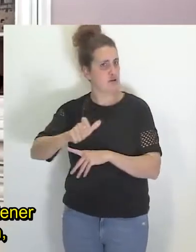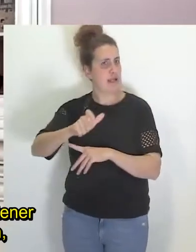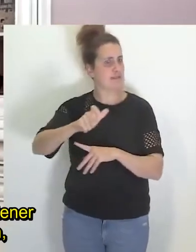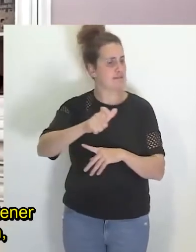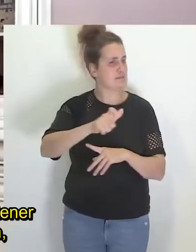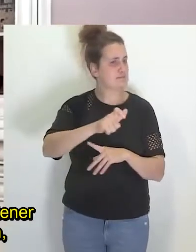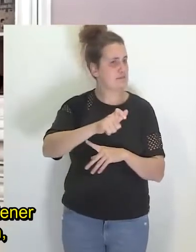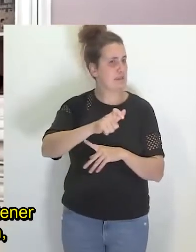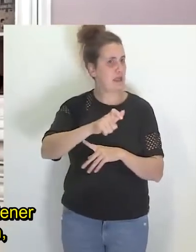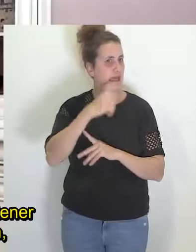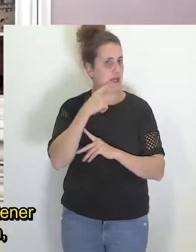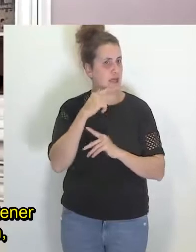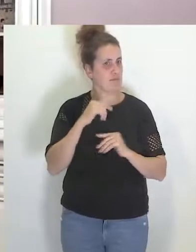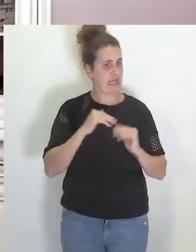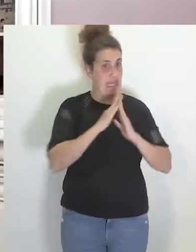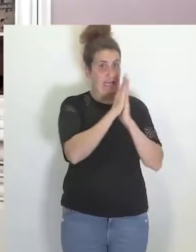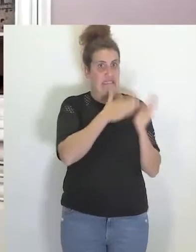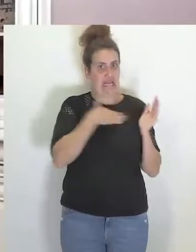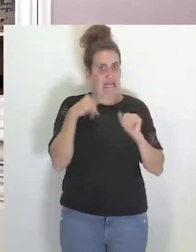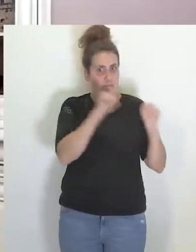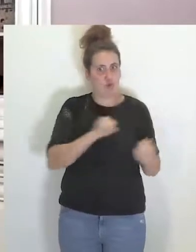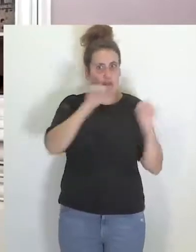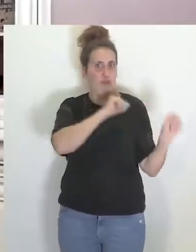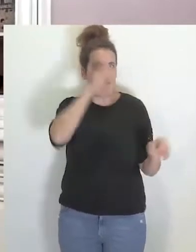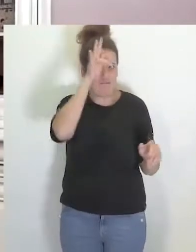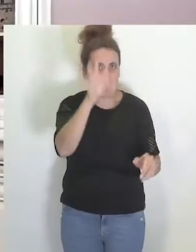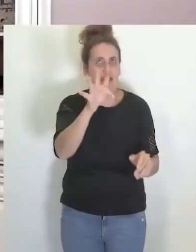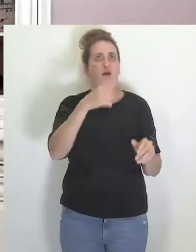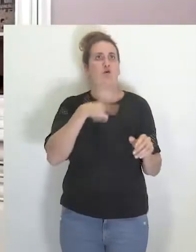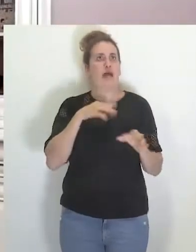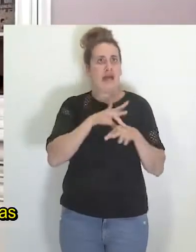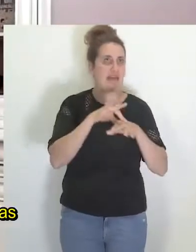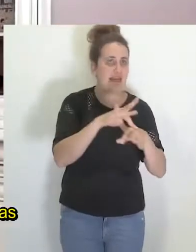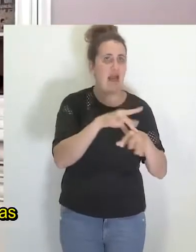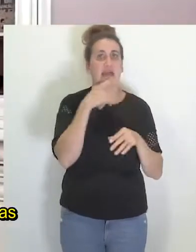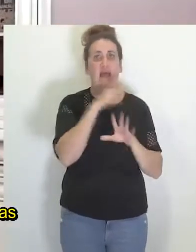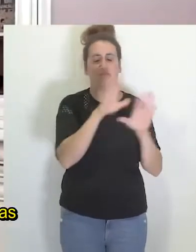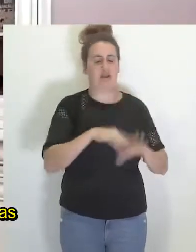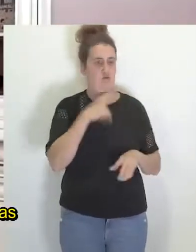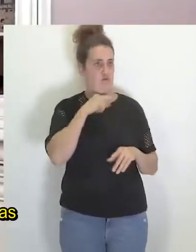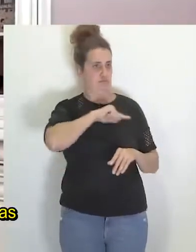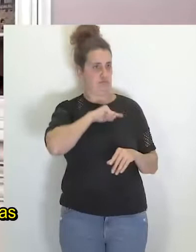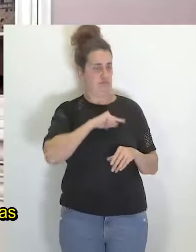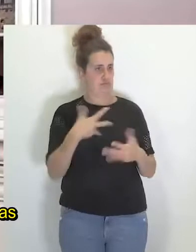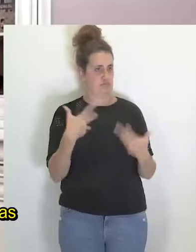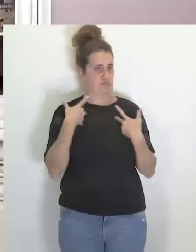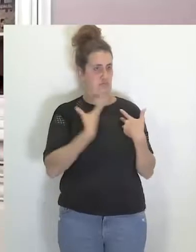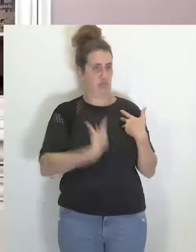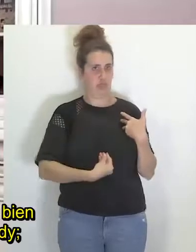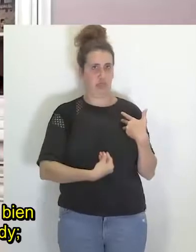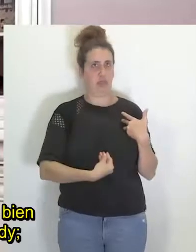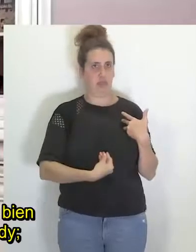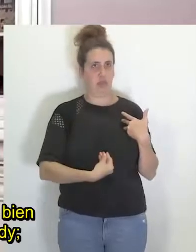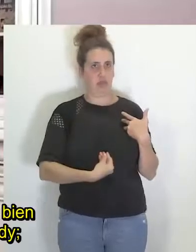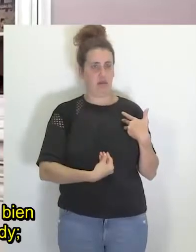querían tener en la Iglesia una protección, una fe, una guía, ¿no? Y se están viendo defraudadas en ese sentido.